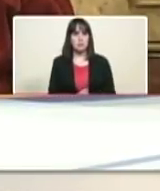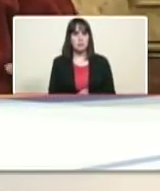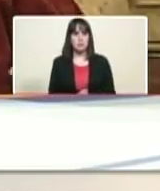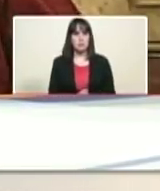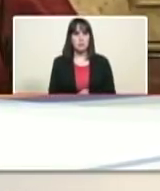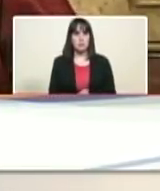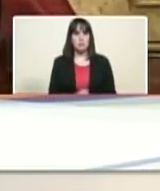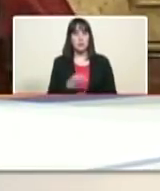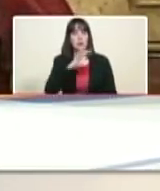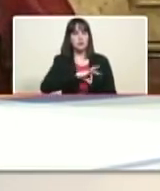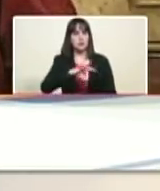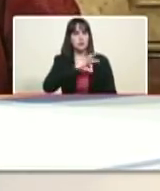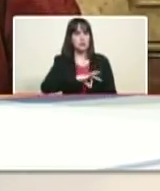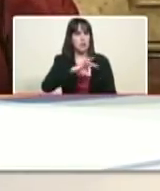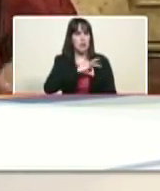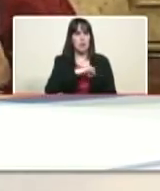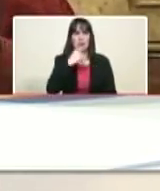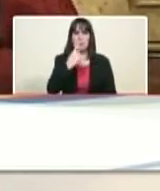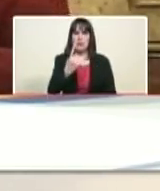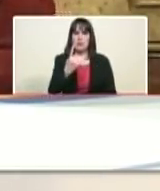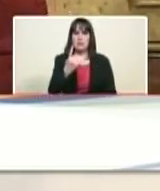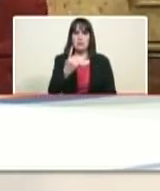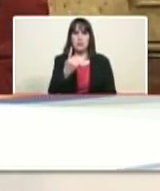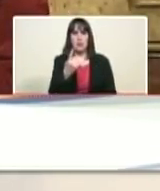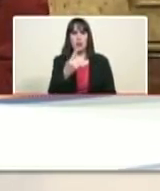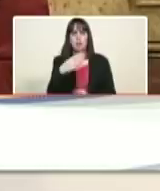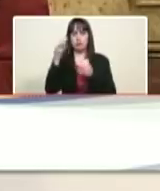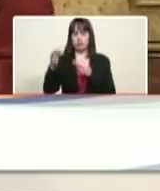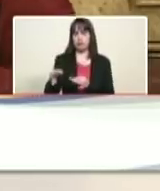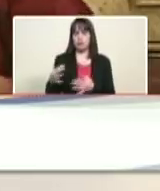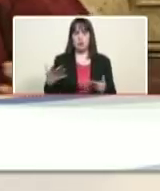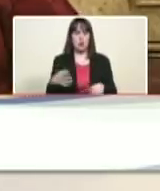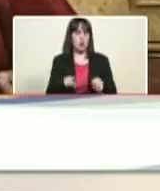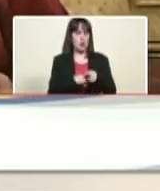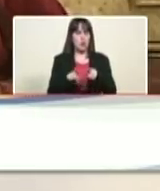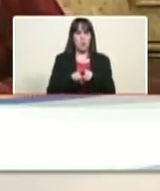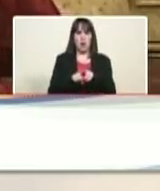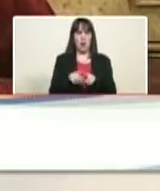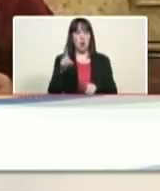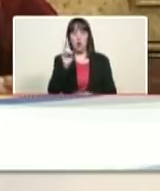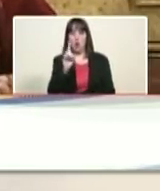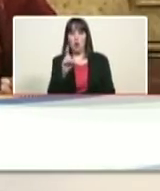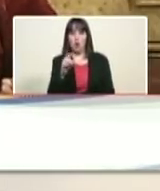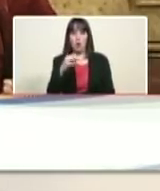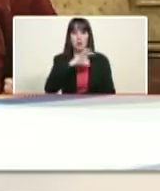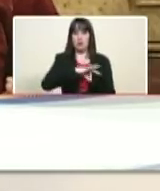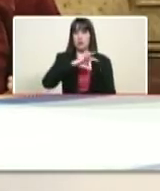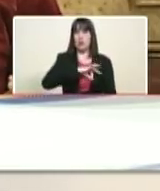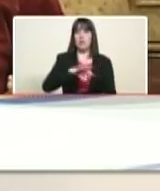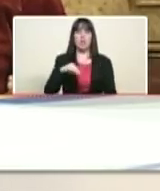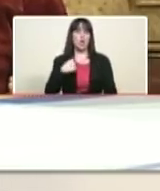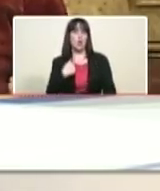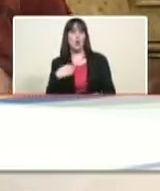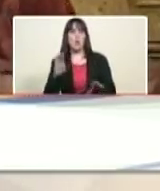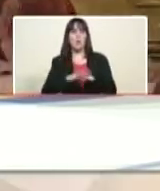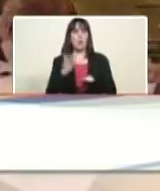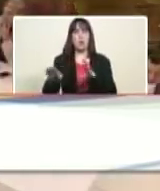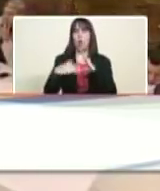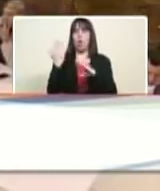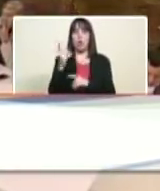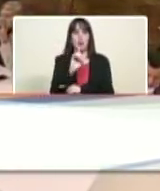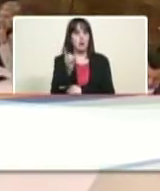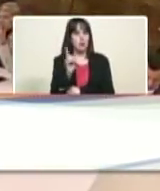No somos socialistas para decir, no, yo soy socialista, soy radical, soy chévere. No somos socialistas como una moda. No